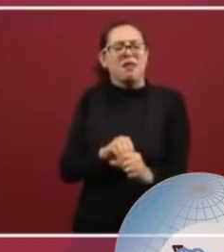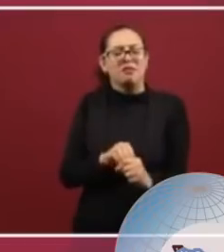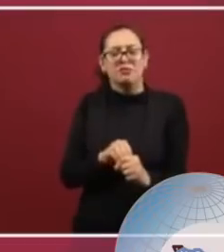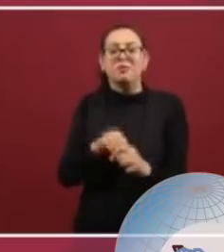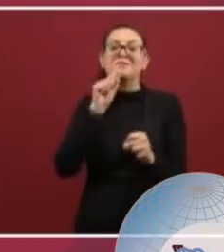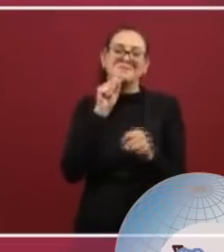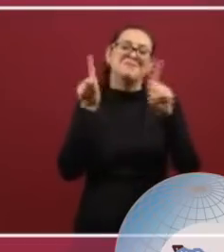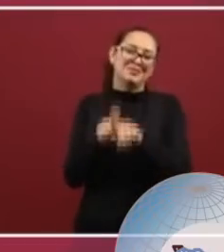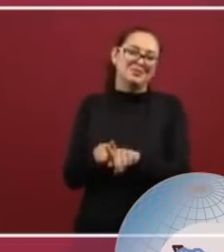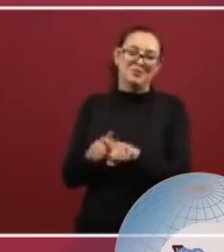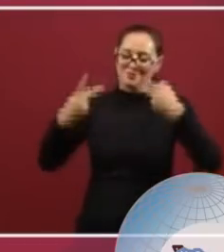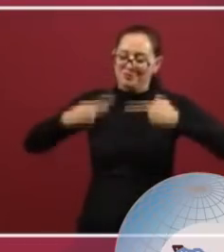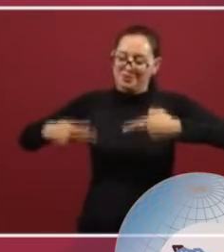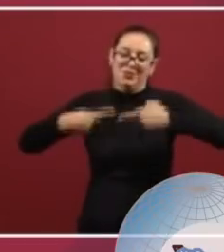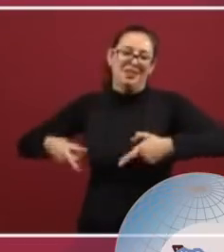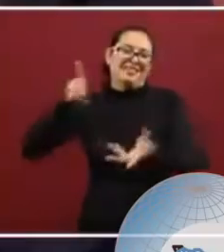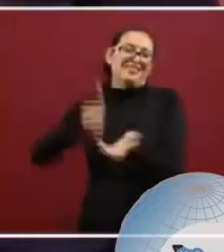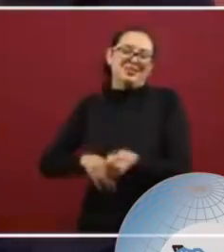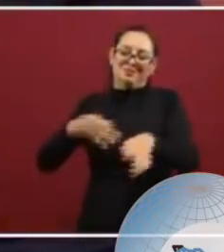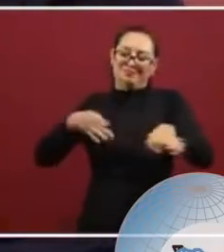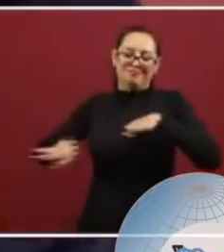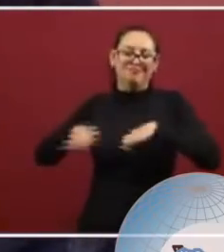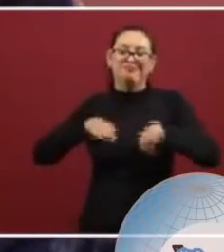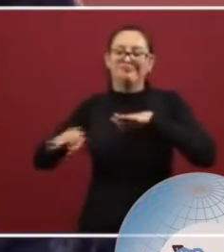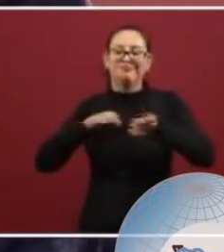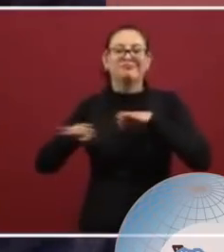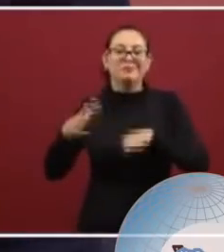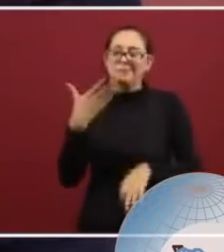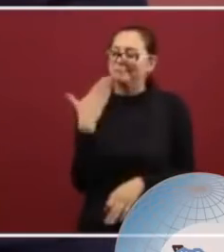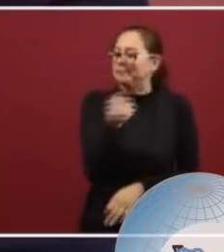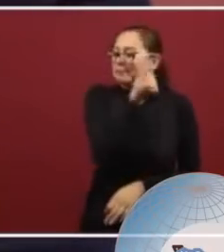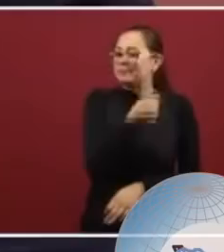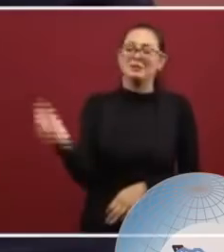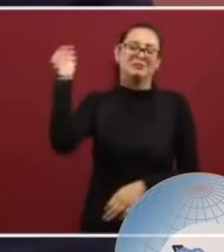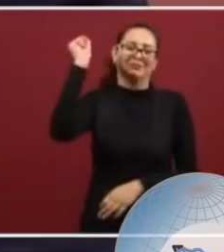a los trabajadores que son de primera